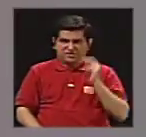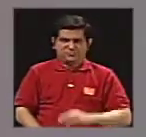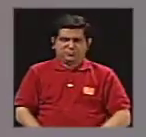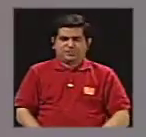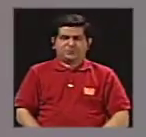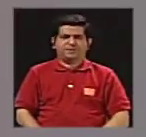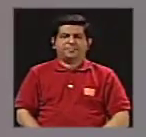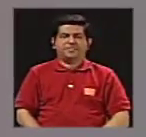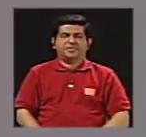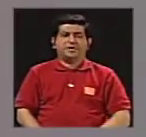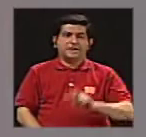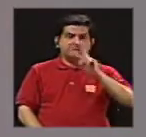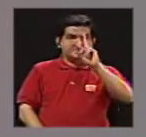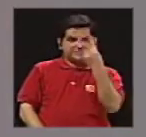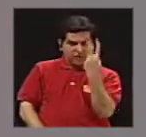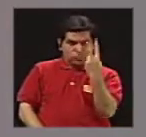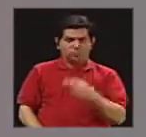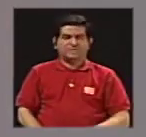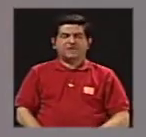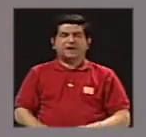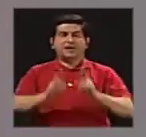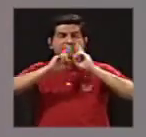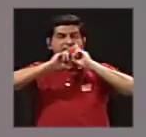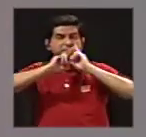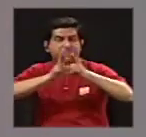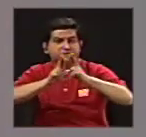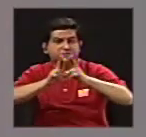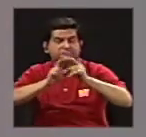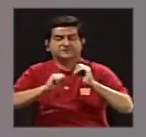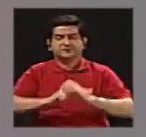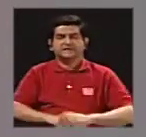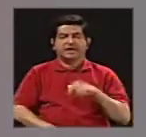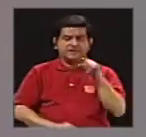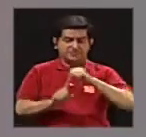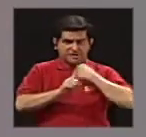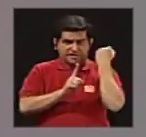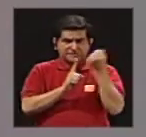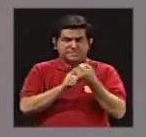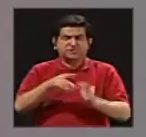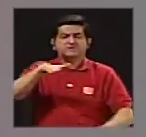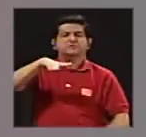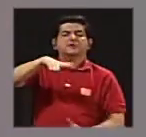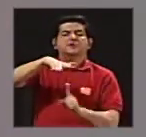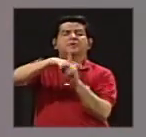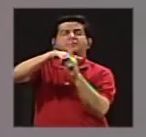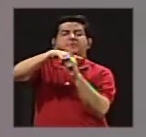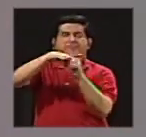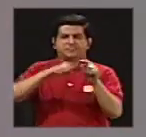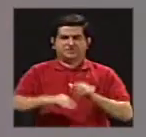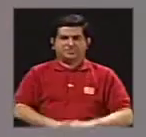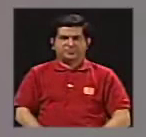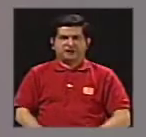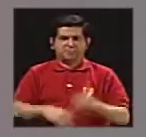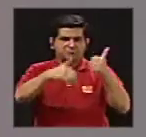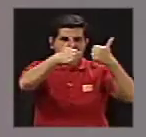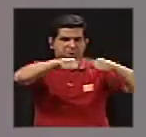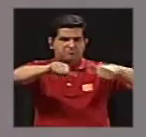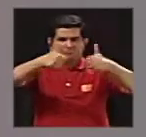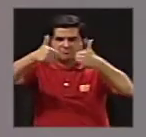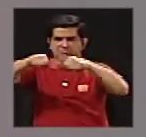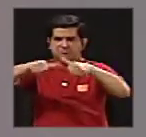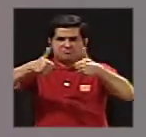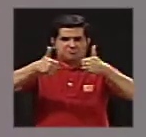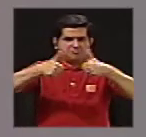que como resultado de esto efectivamente salgan eh acuerdos